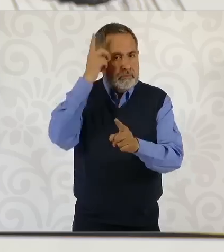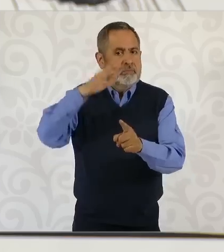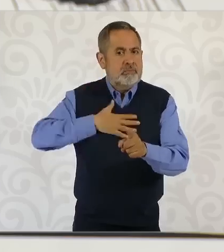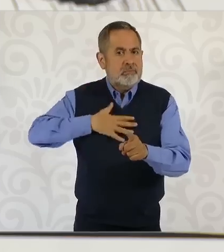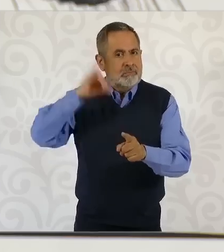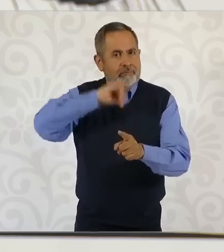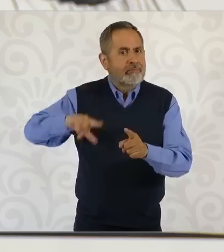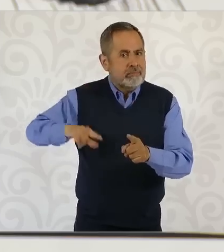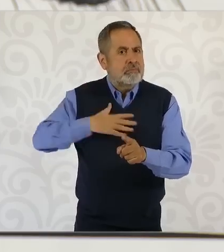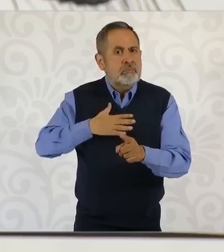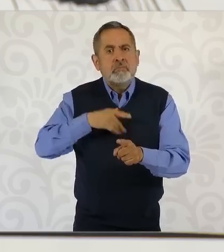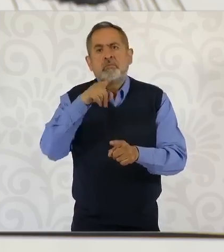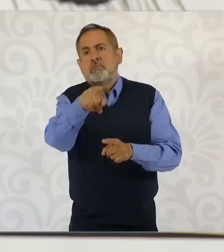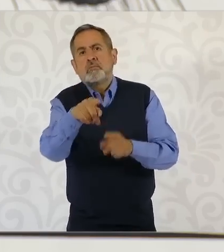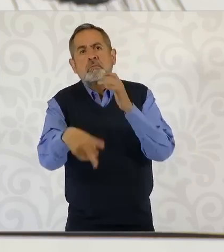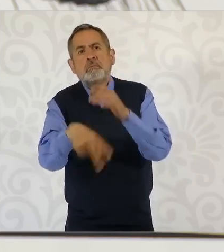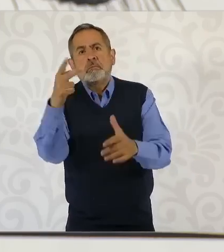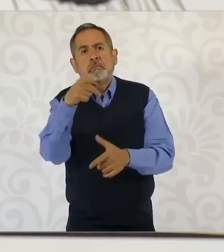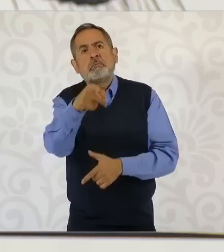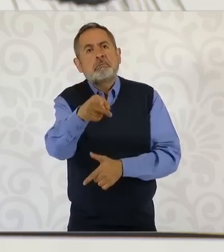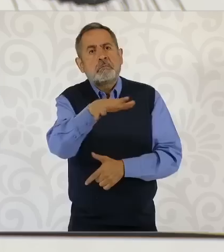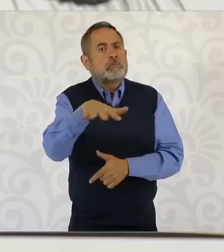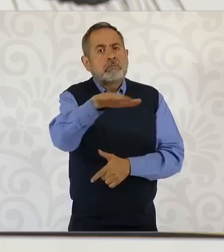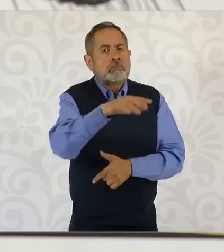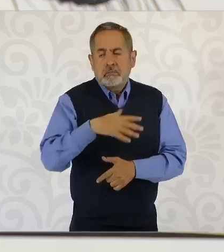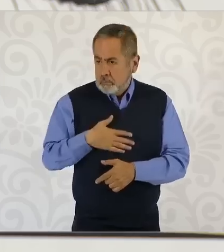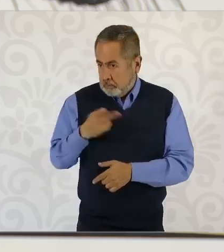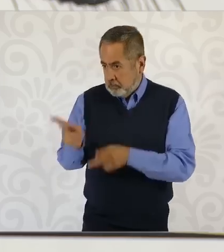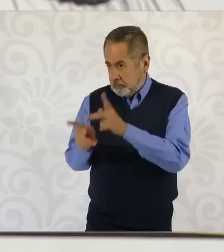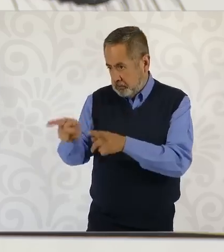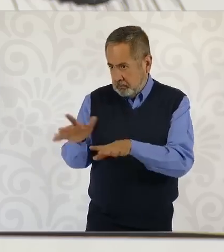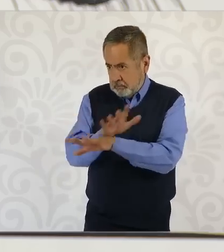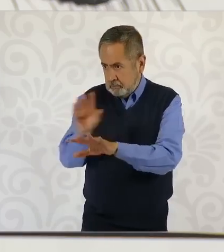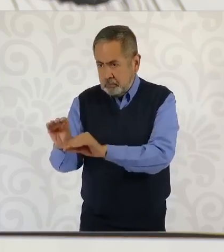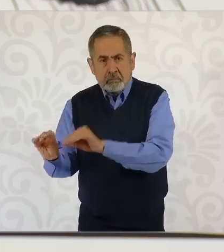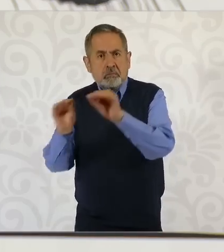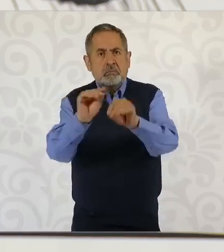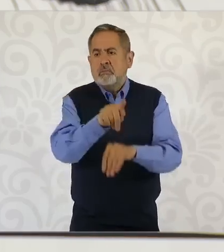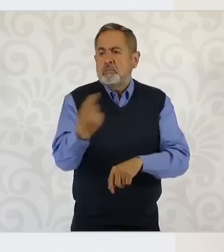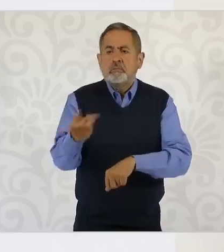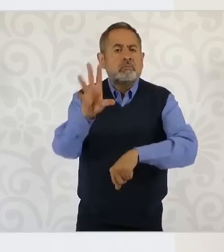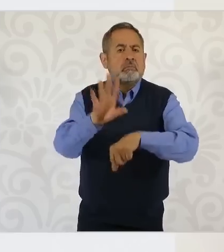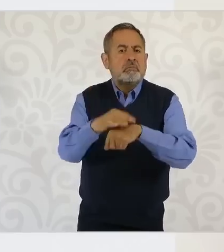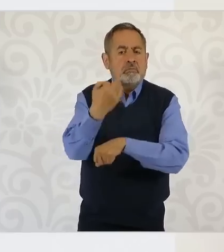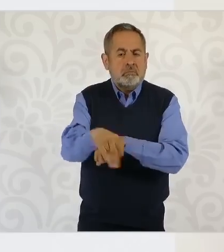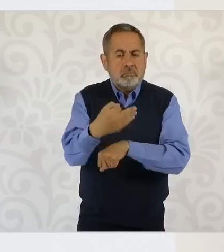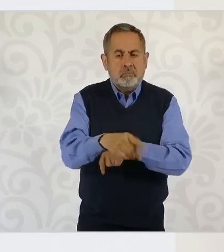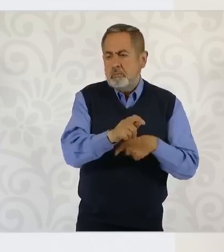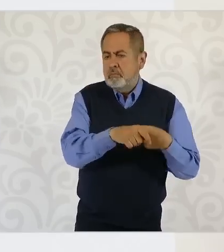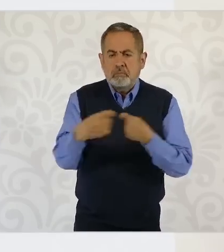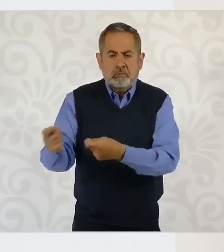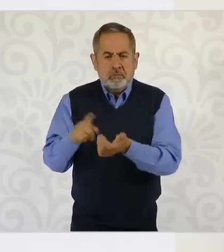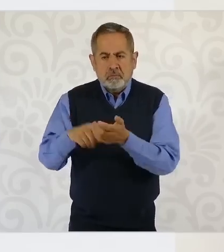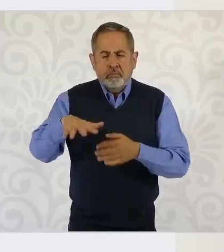había tenido ocupación. Entonces les planteamos que por qué no se daba un permiso temporal